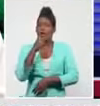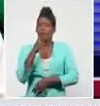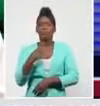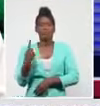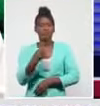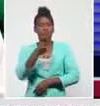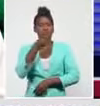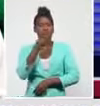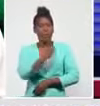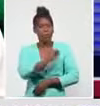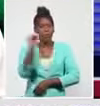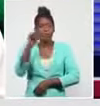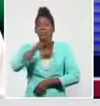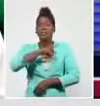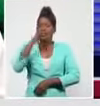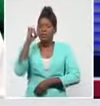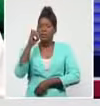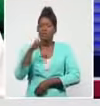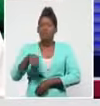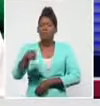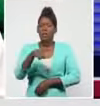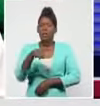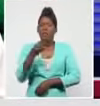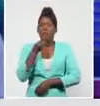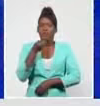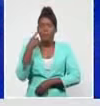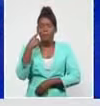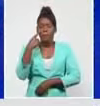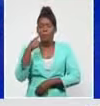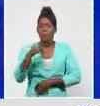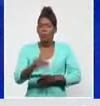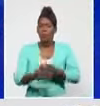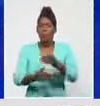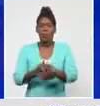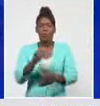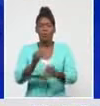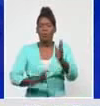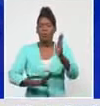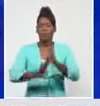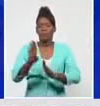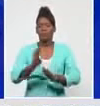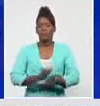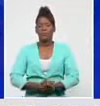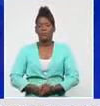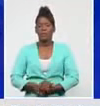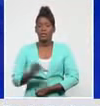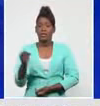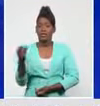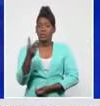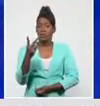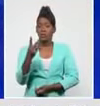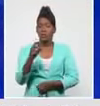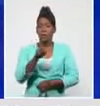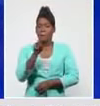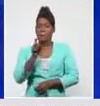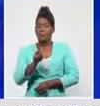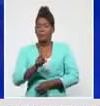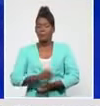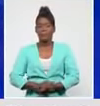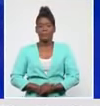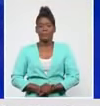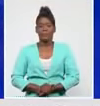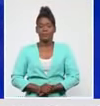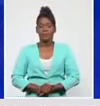sí ustedes verán que se va desarrollando. La segunda pregunta, doctor, de un órgano de prensa, ¿cómo se ha